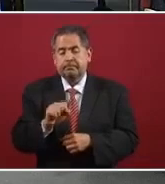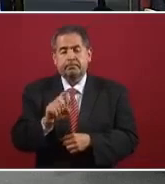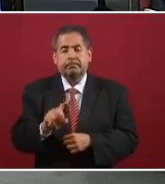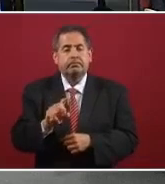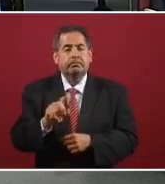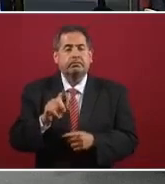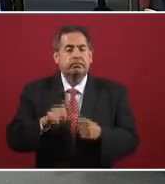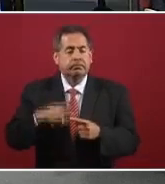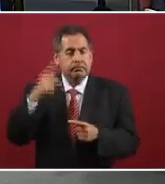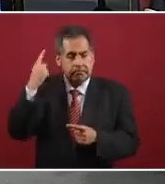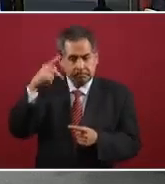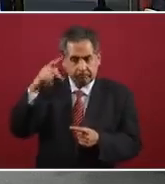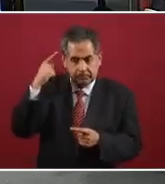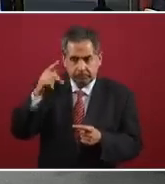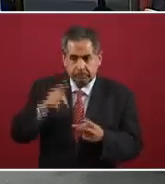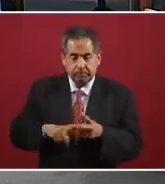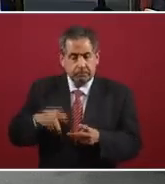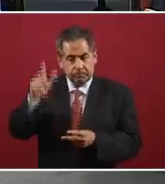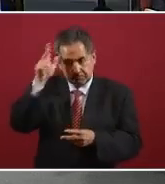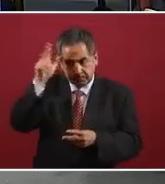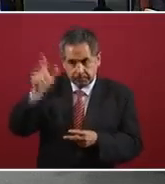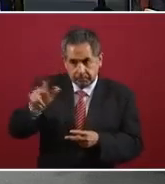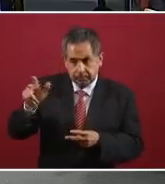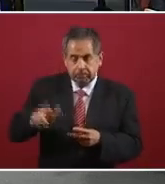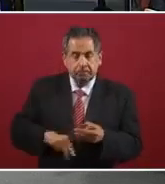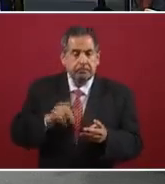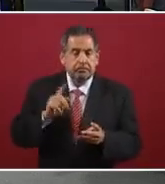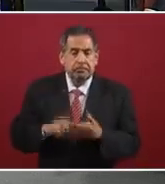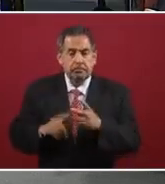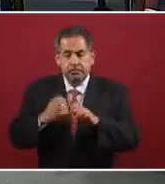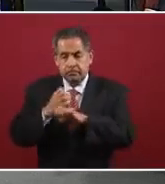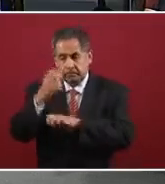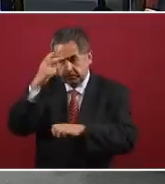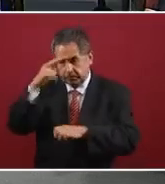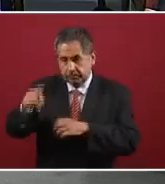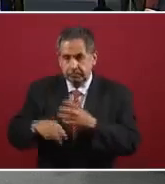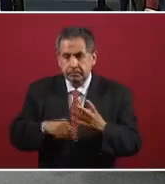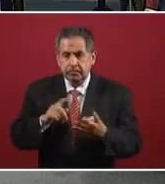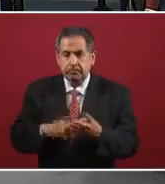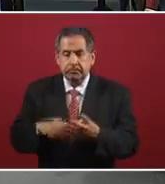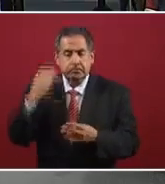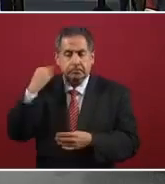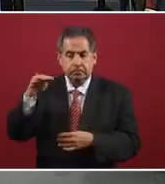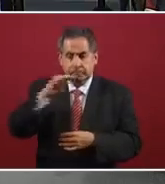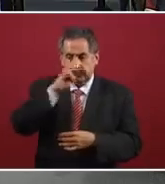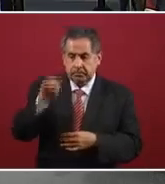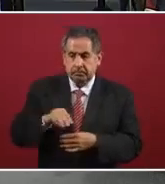en Puebla, en Hidalgo, en el Estado de México y en Michoacán.